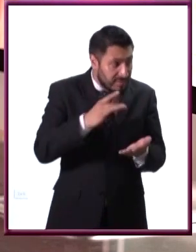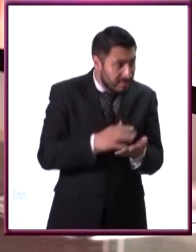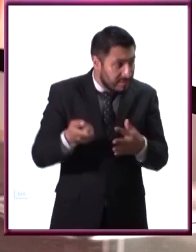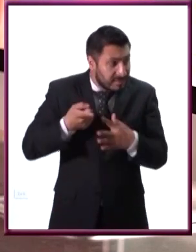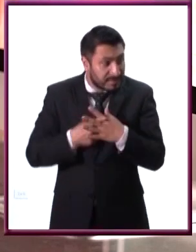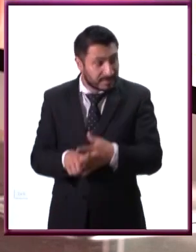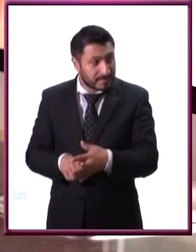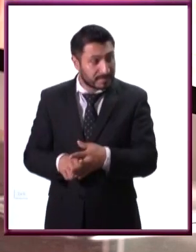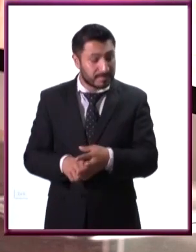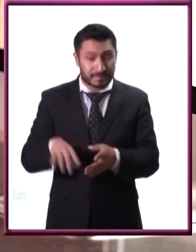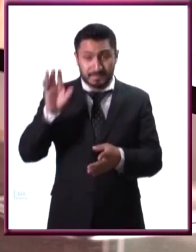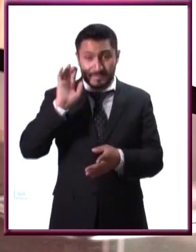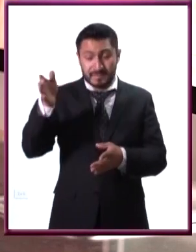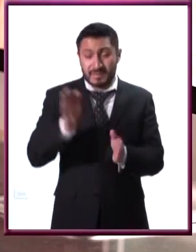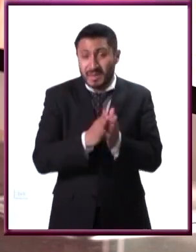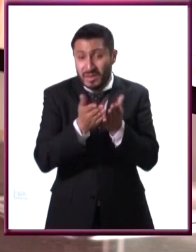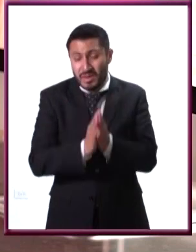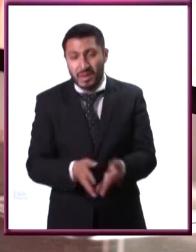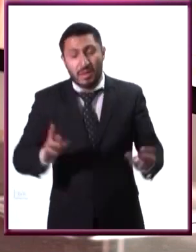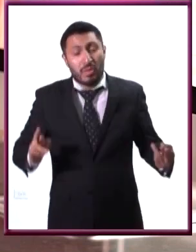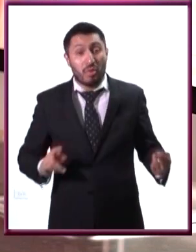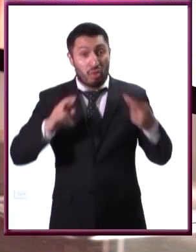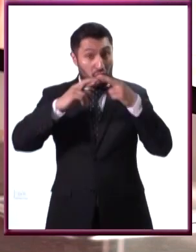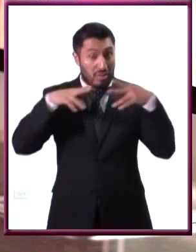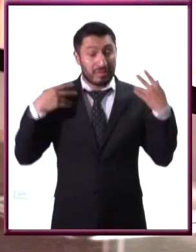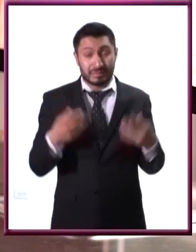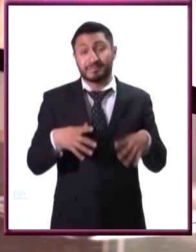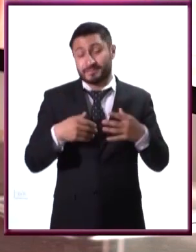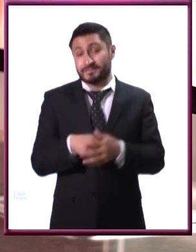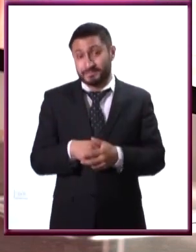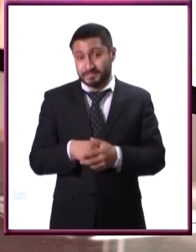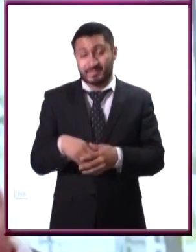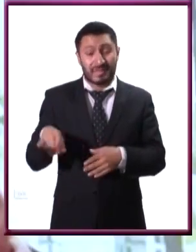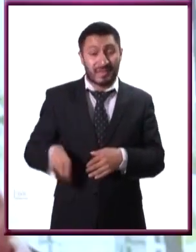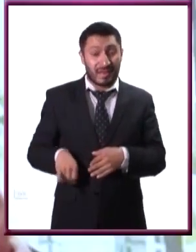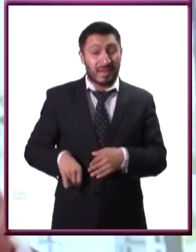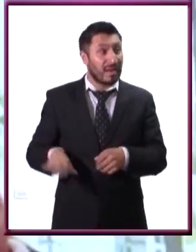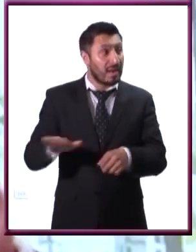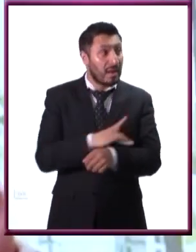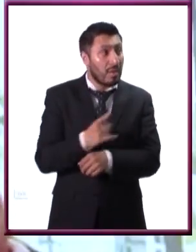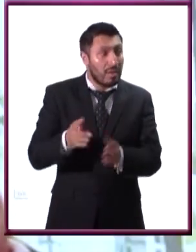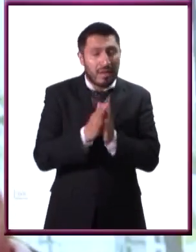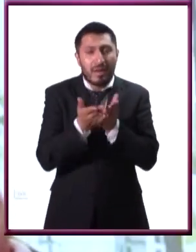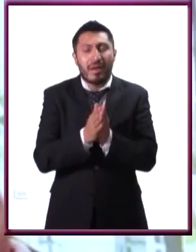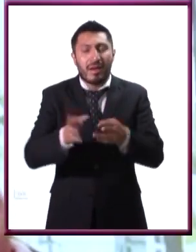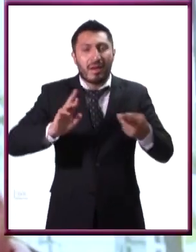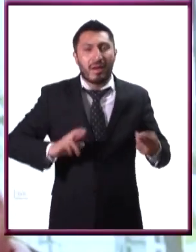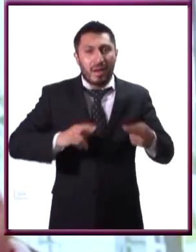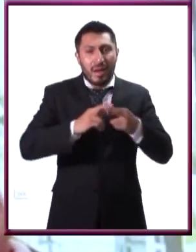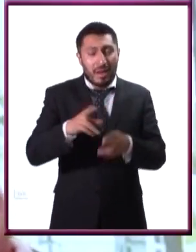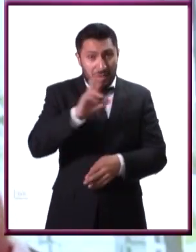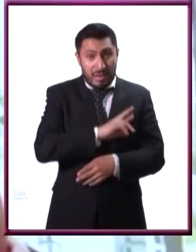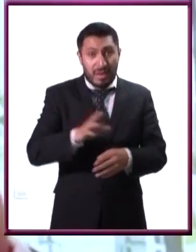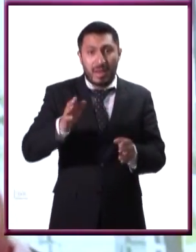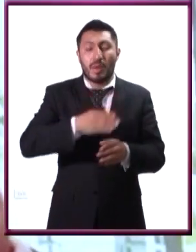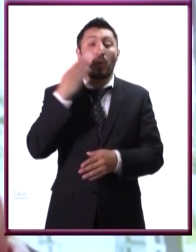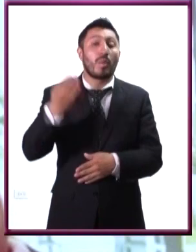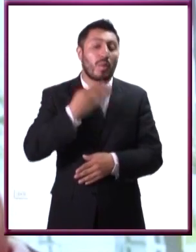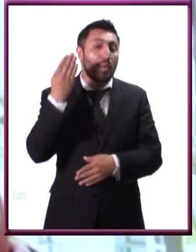lectura empezó por libros religiosos y es muy interesante porque los libros religiosos, en